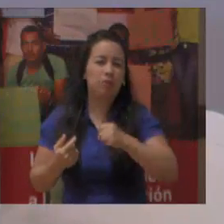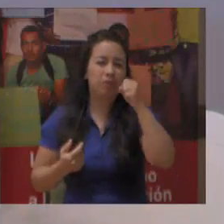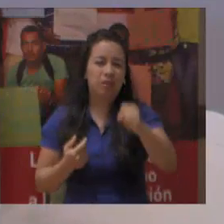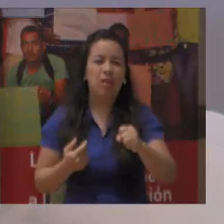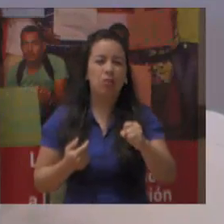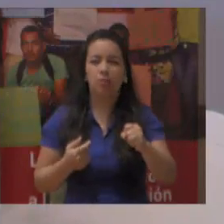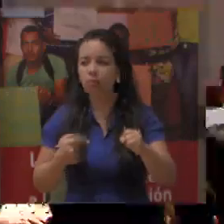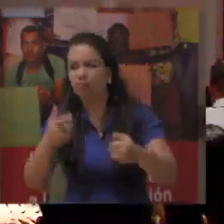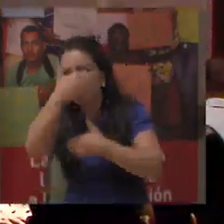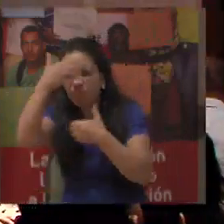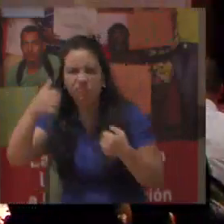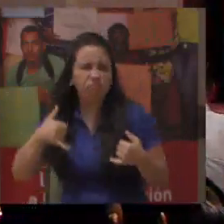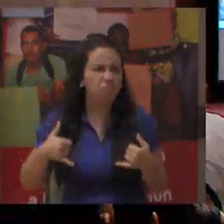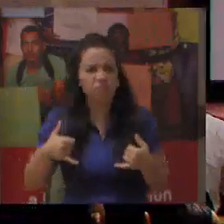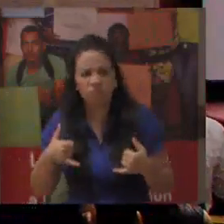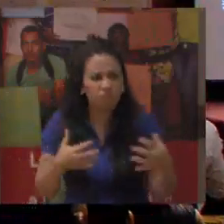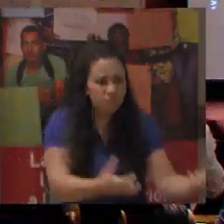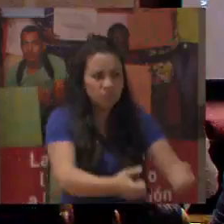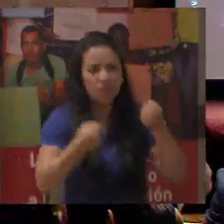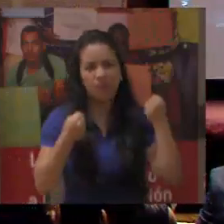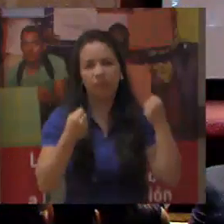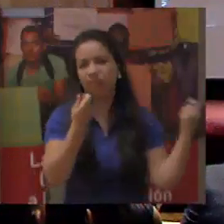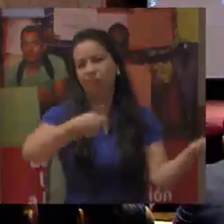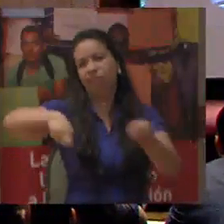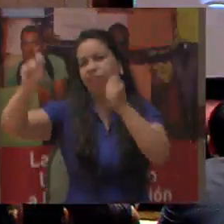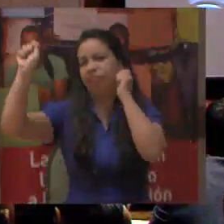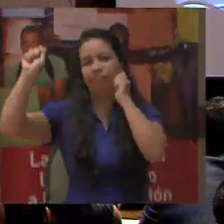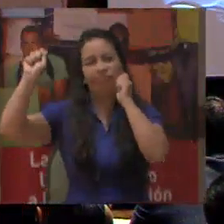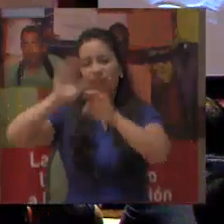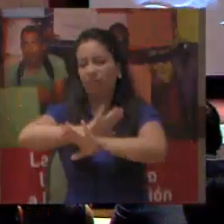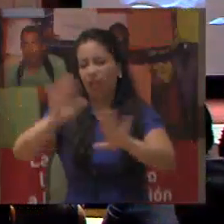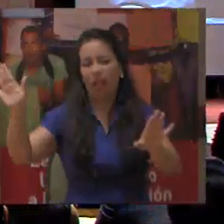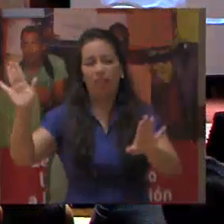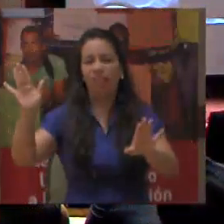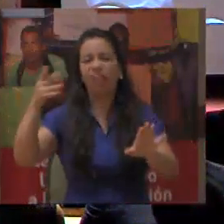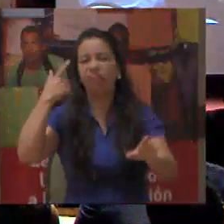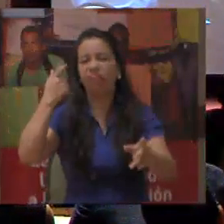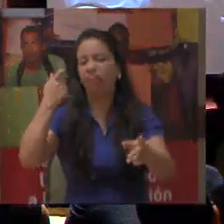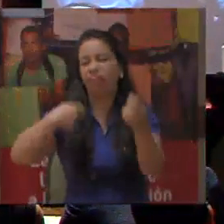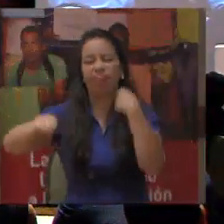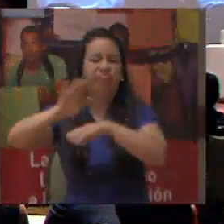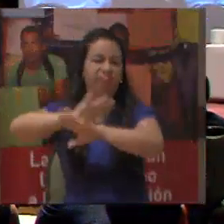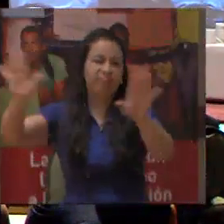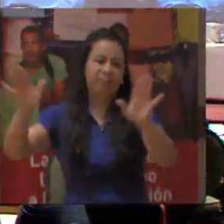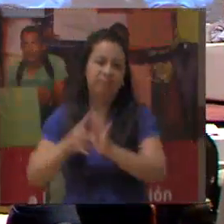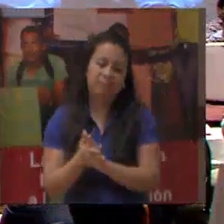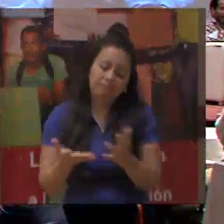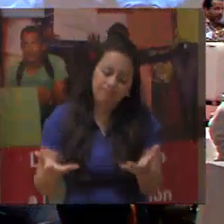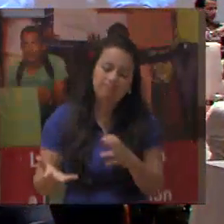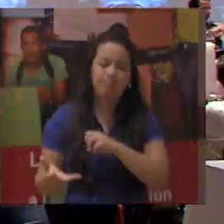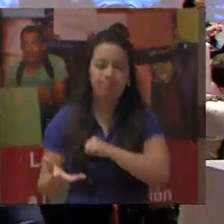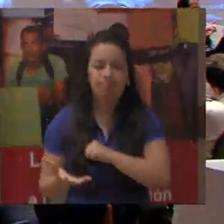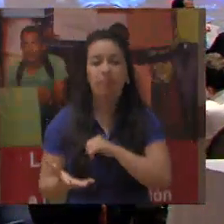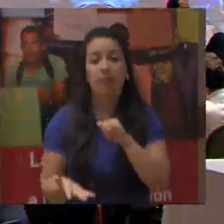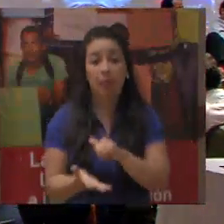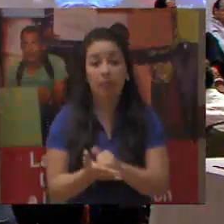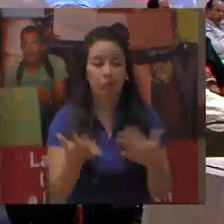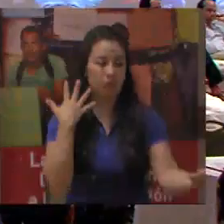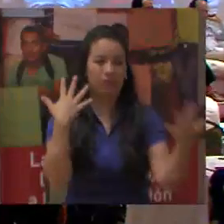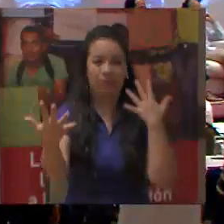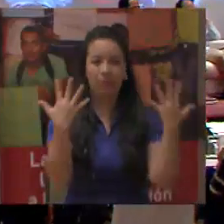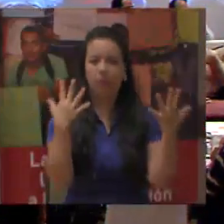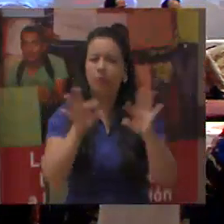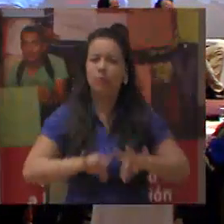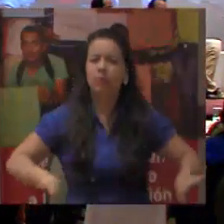se los estaba arrebatando de sus manos a sus padres. Ese campo lo tenemos que fortalecer, ese campo hay que generarle las oportunidades al